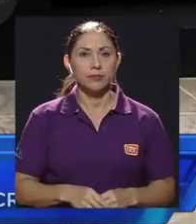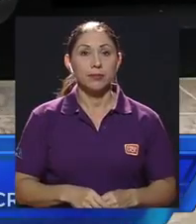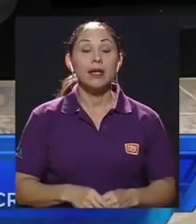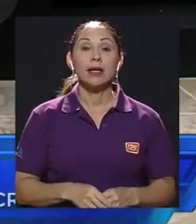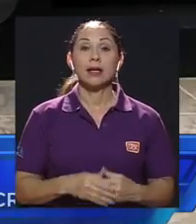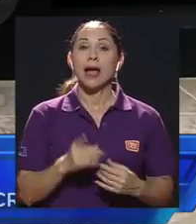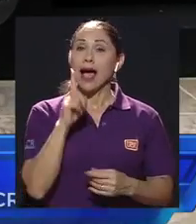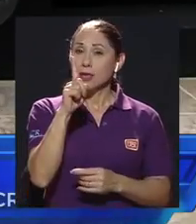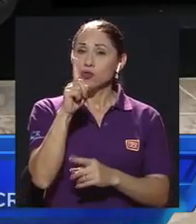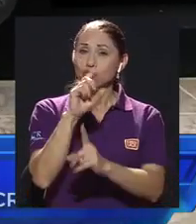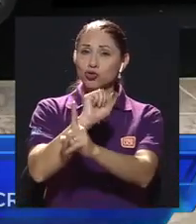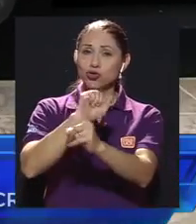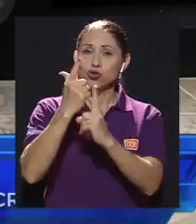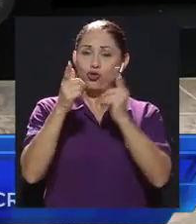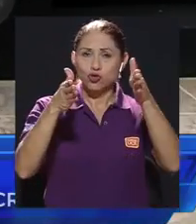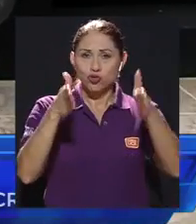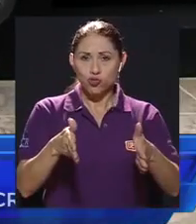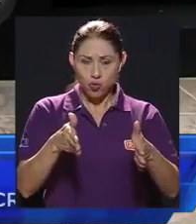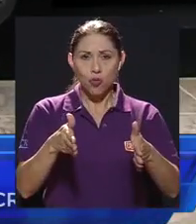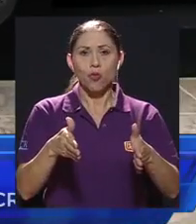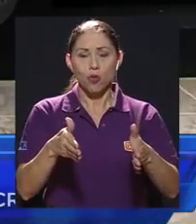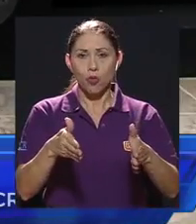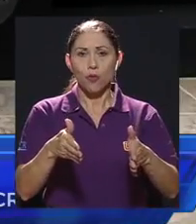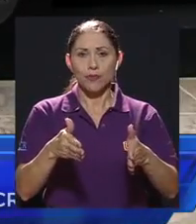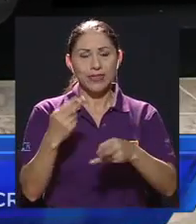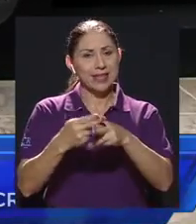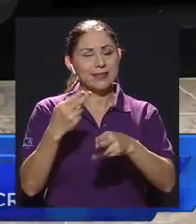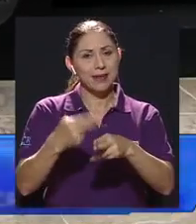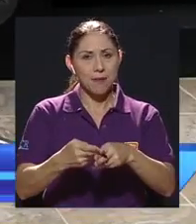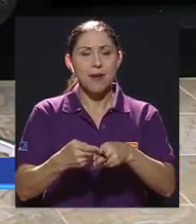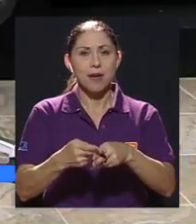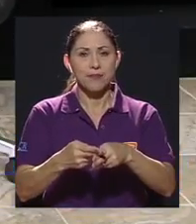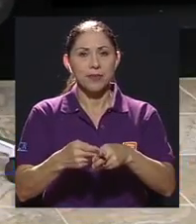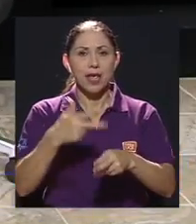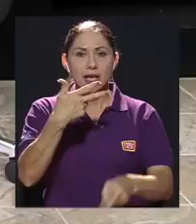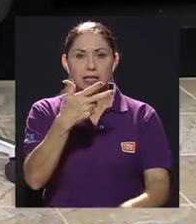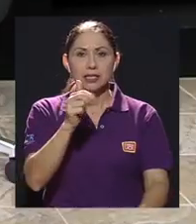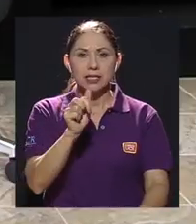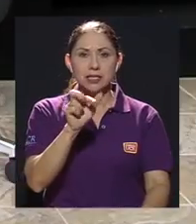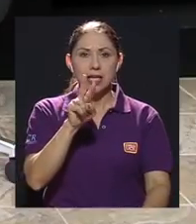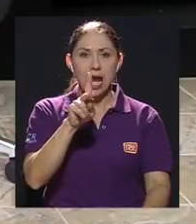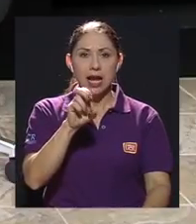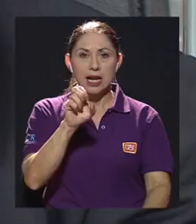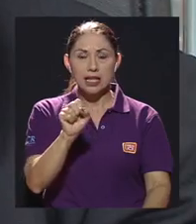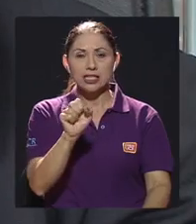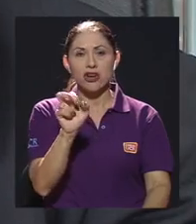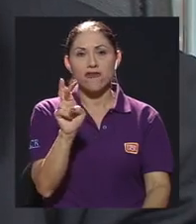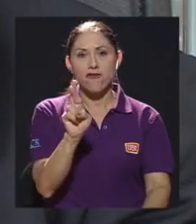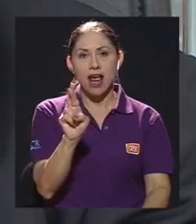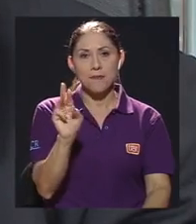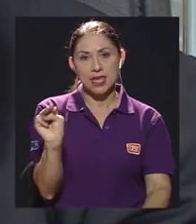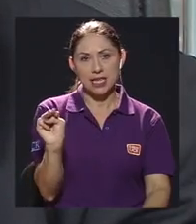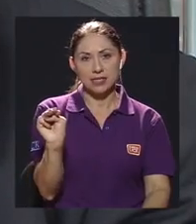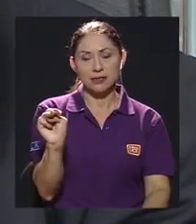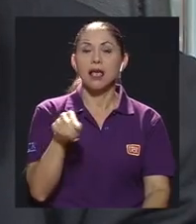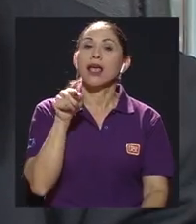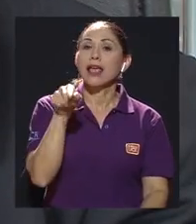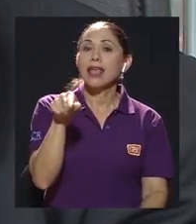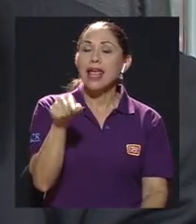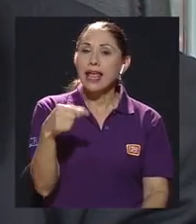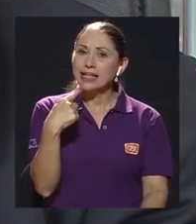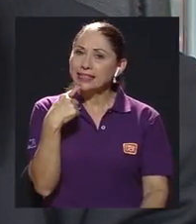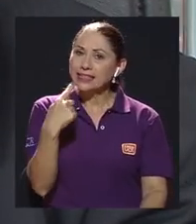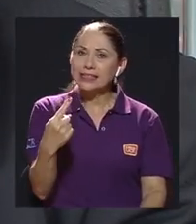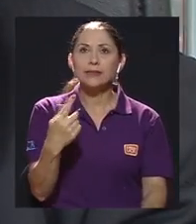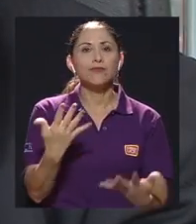sociólogo, Alejandra, que se llama Charles Wright Mills, que sostiene que